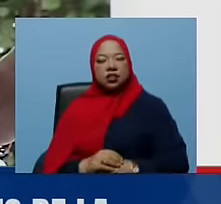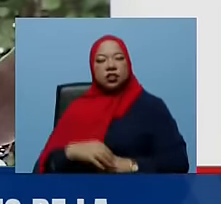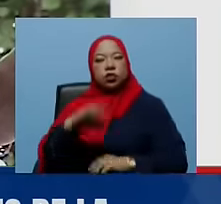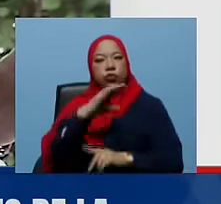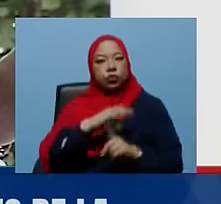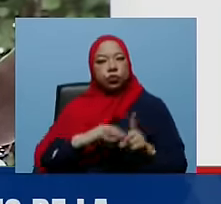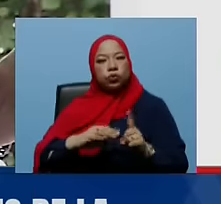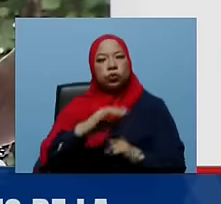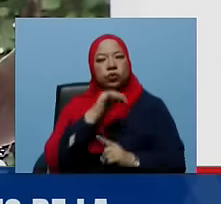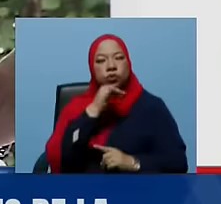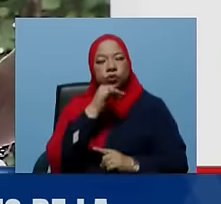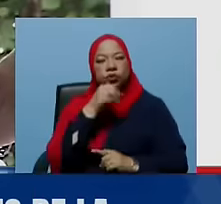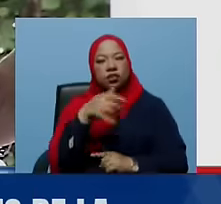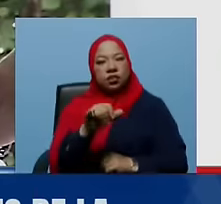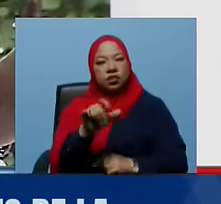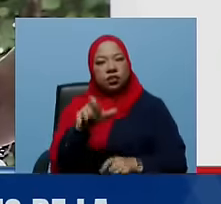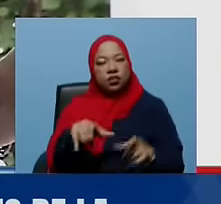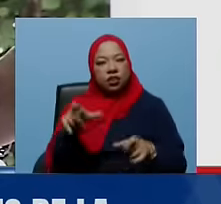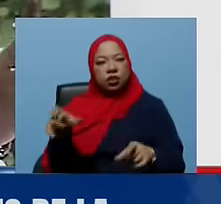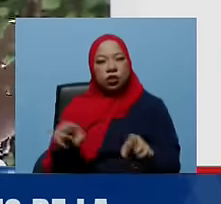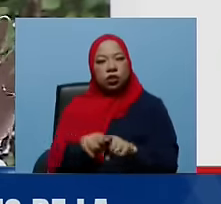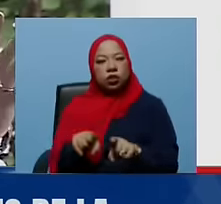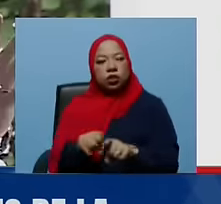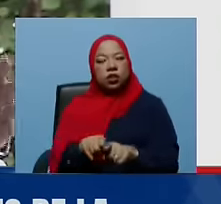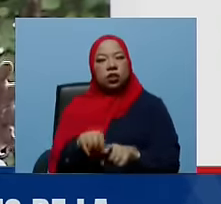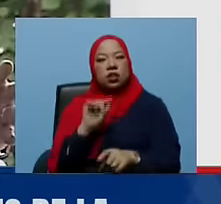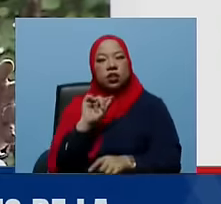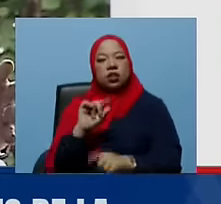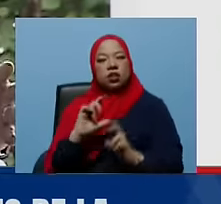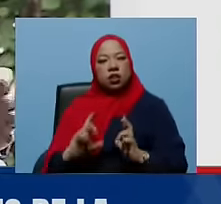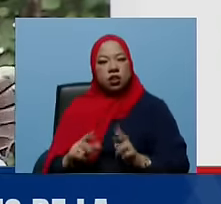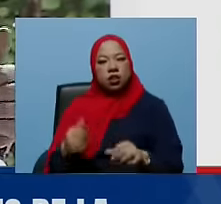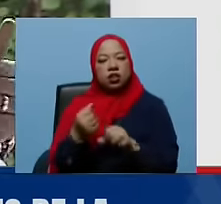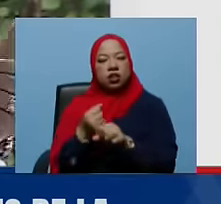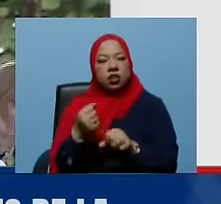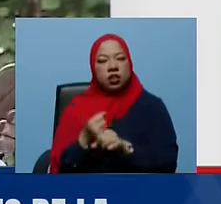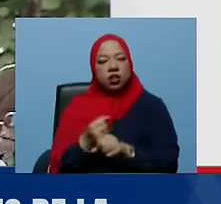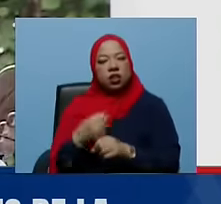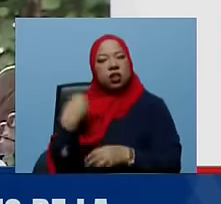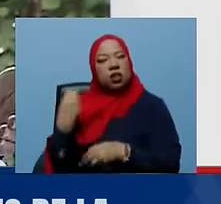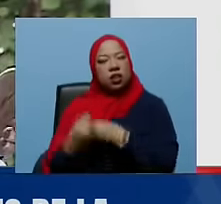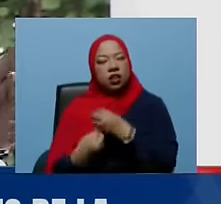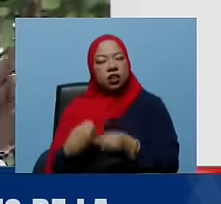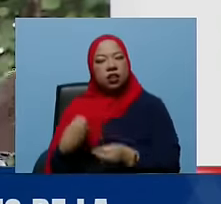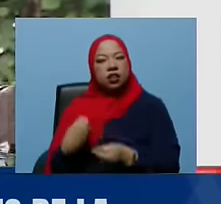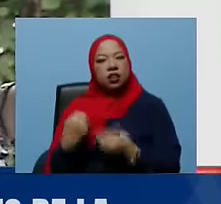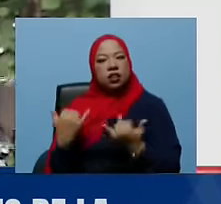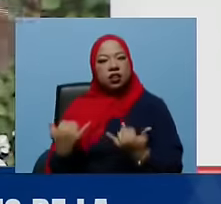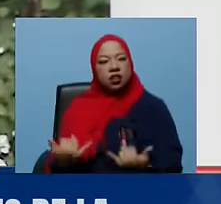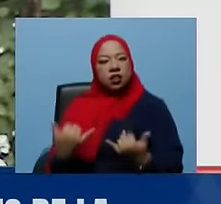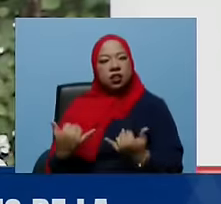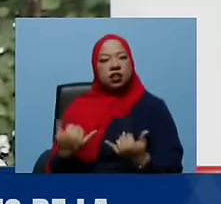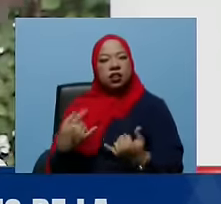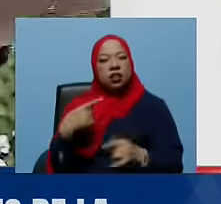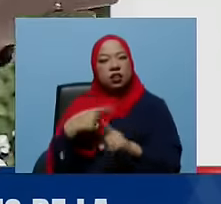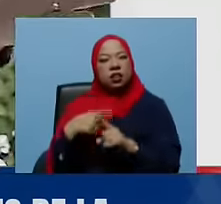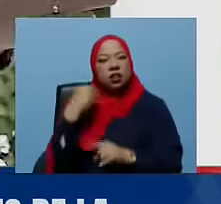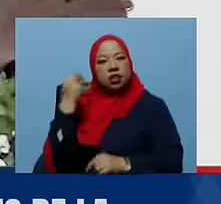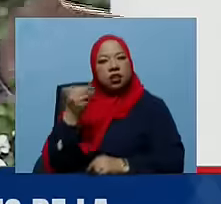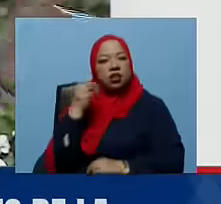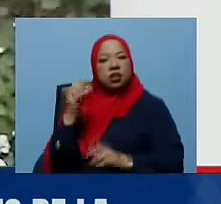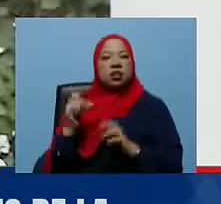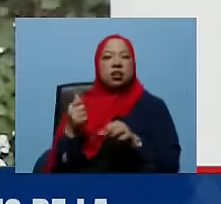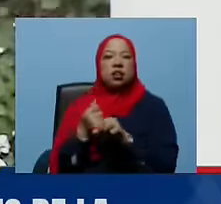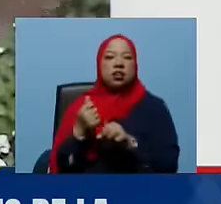cultoras, quiere decir que el punto de partida para lo que hay que hacer, creo que es el más poderoso punto de